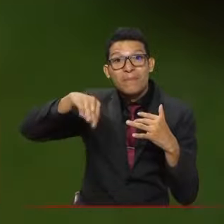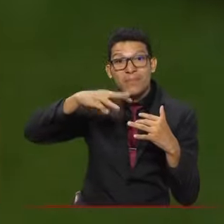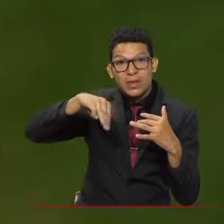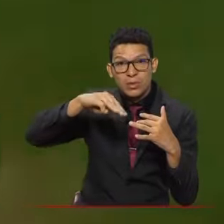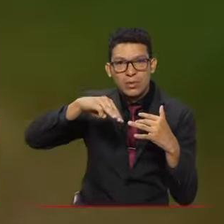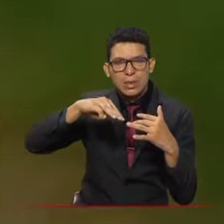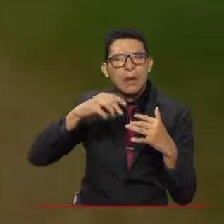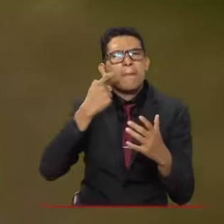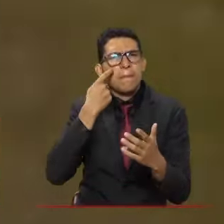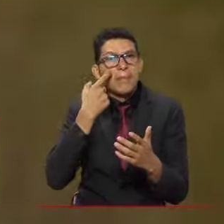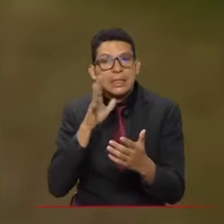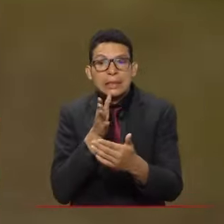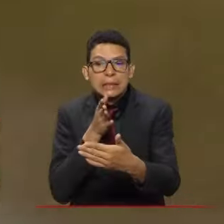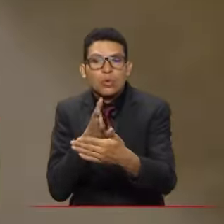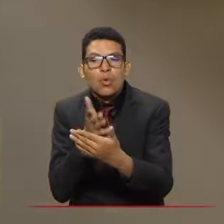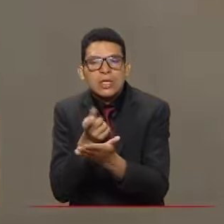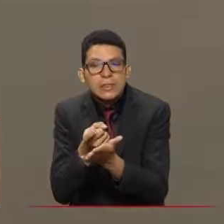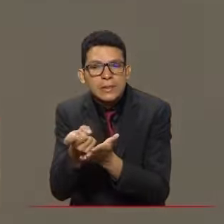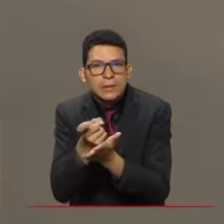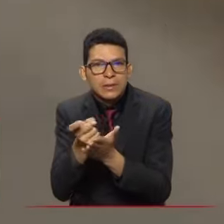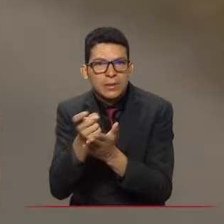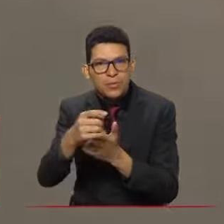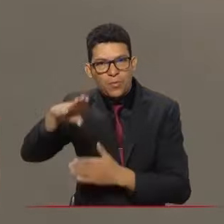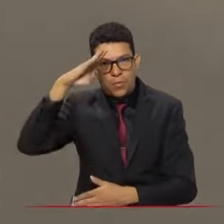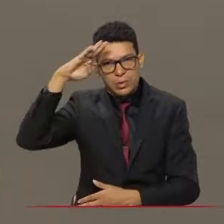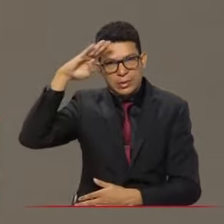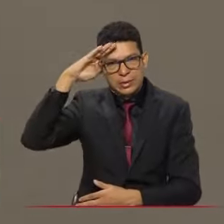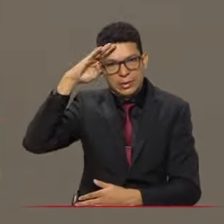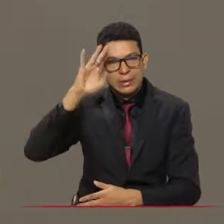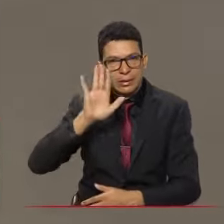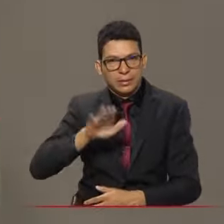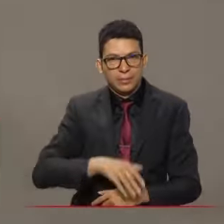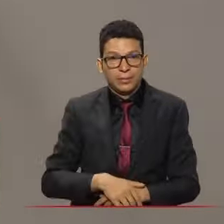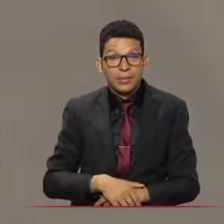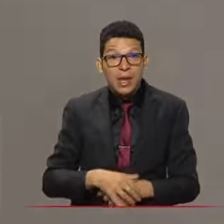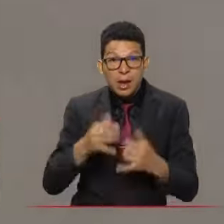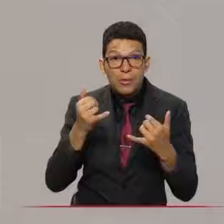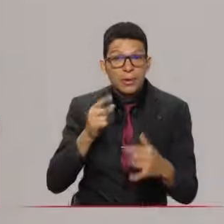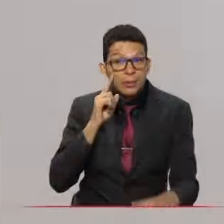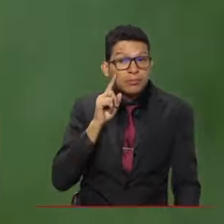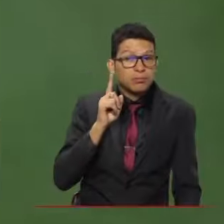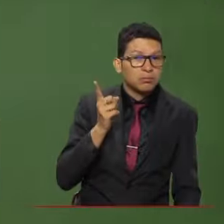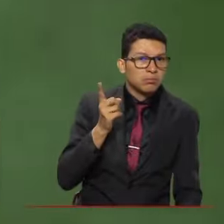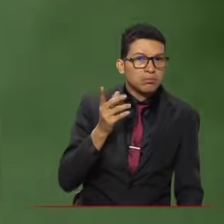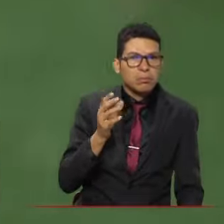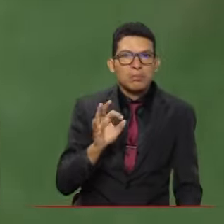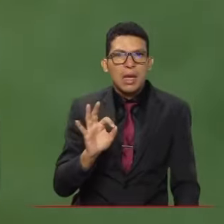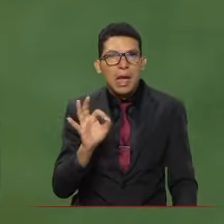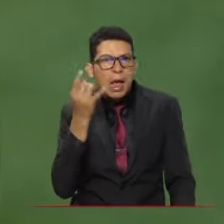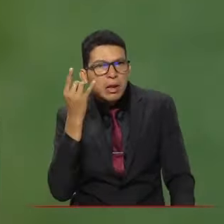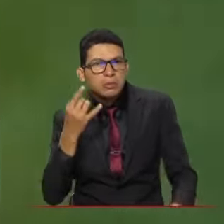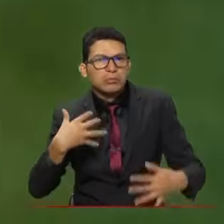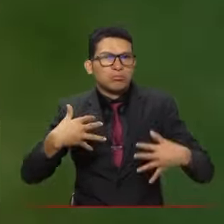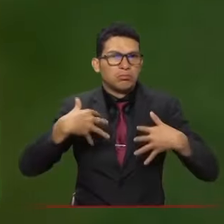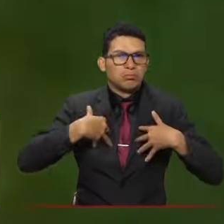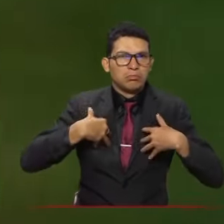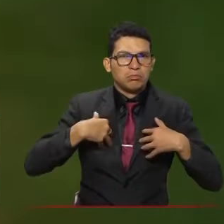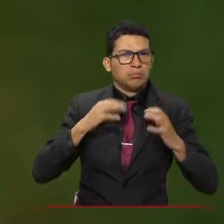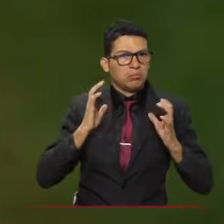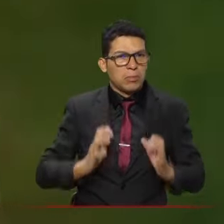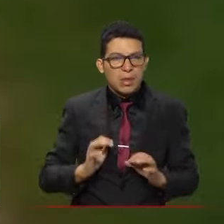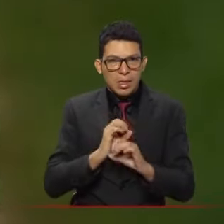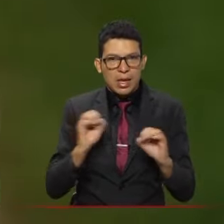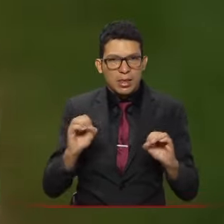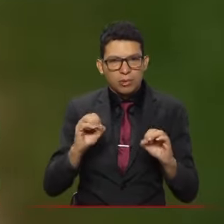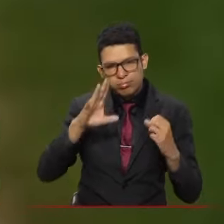de un hostigamiento contra la subestación de policía. Según las autoridades, por ahora no se registran heridos y en este momento tropas del ejército